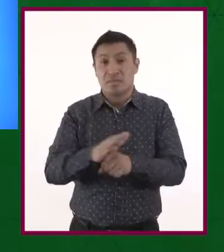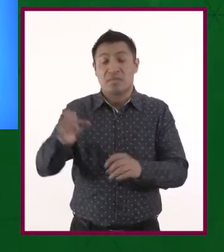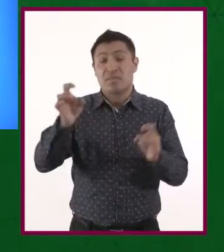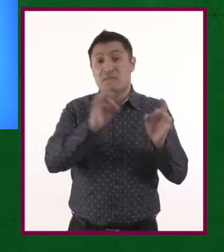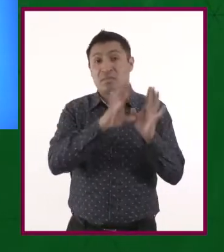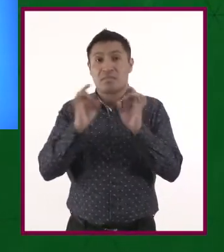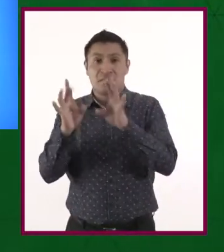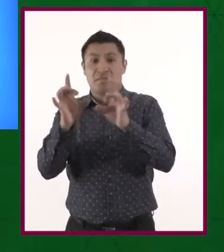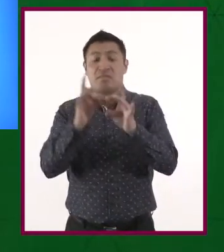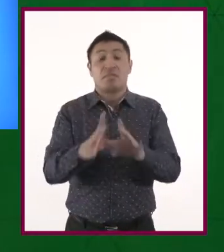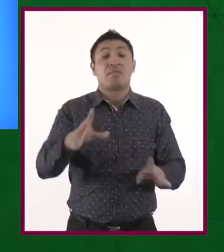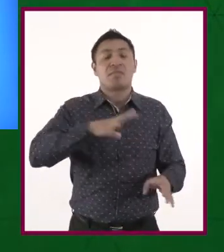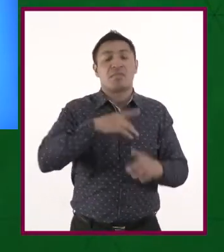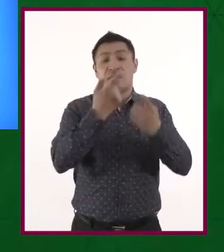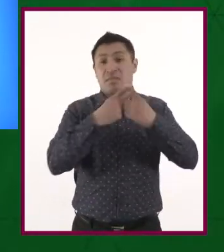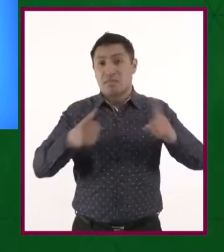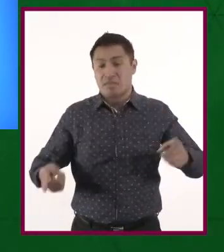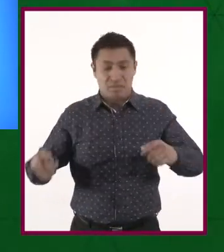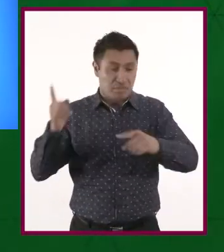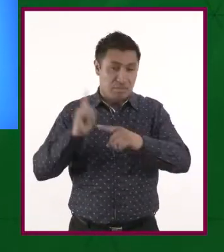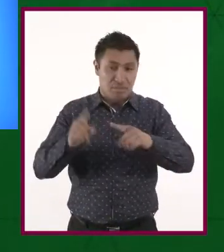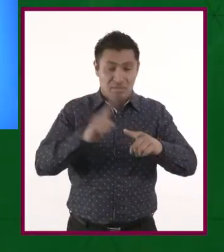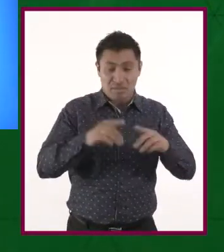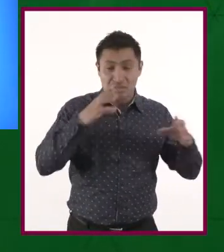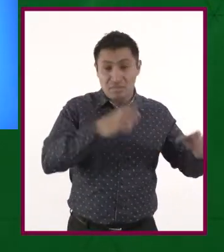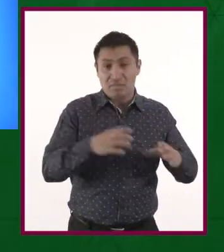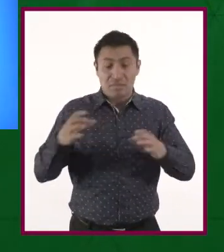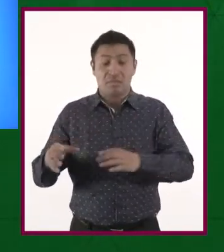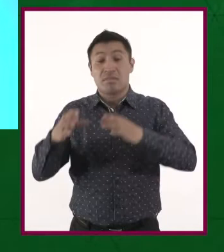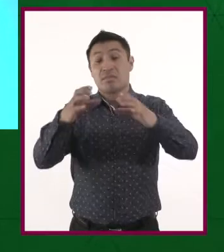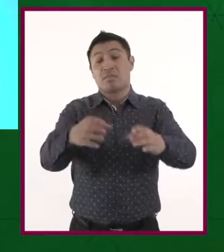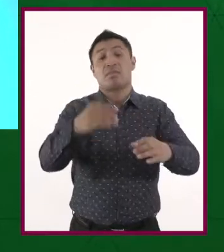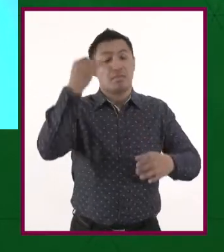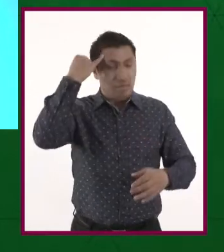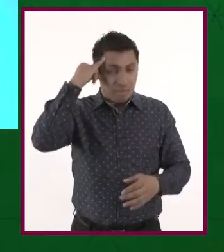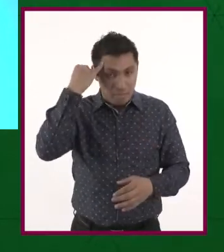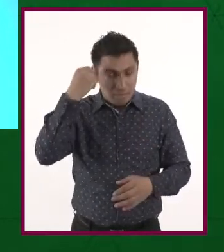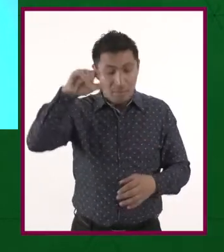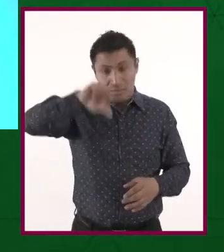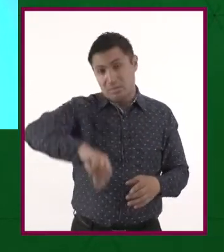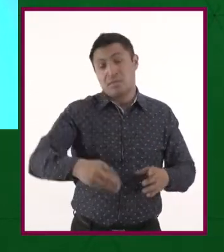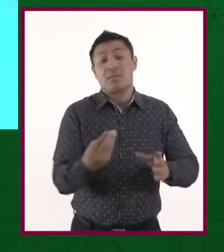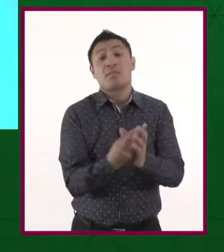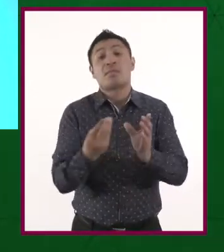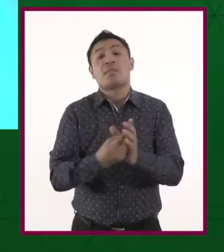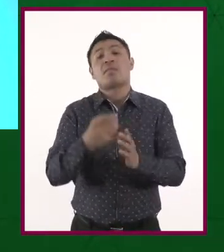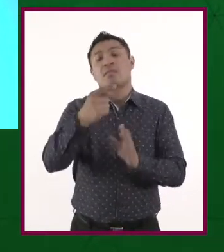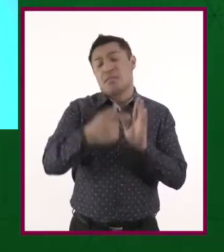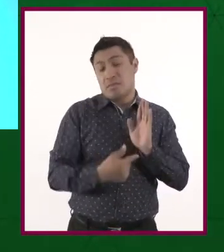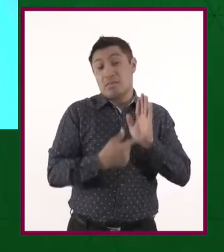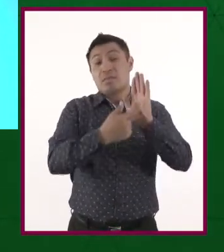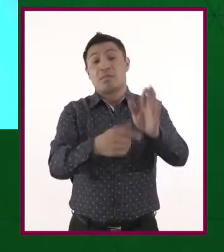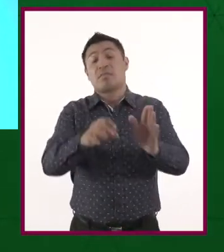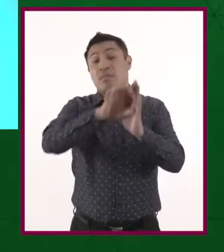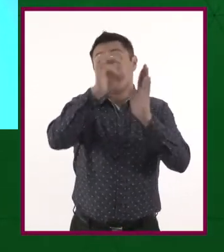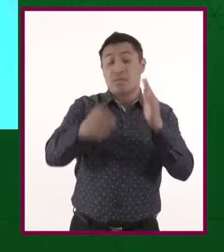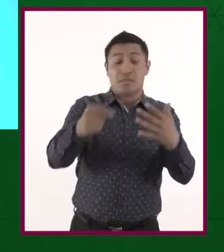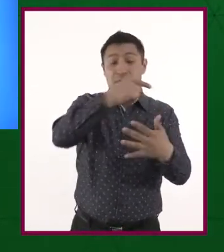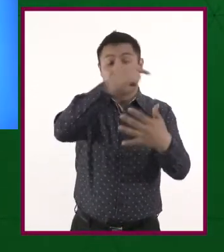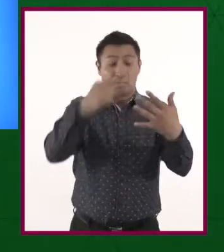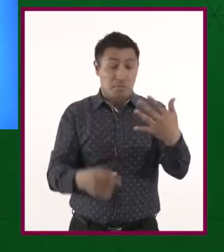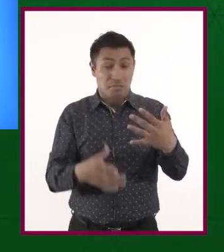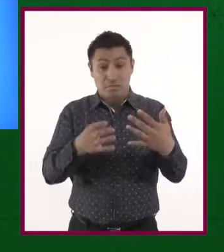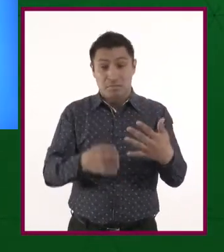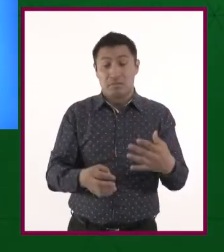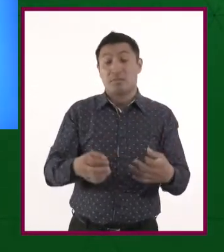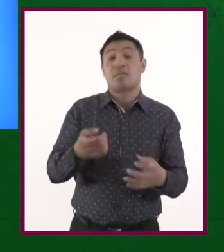situaciones en las que se desenvuelven las diferentes comunidades indígenas. En esta sesión te mostraré algunos ejemplos de ello